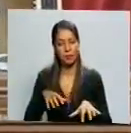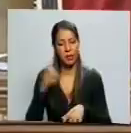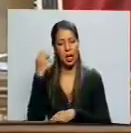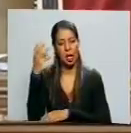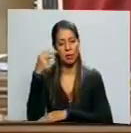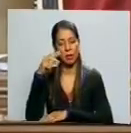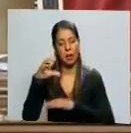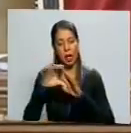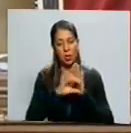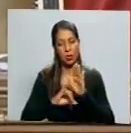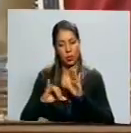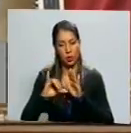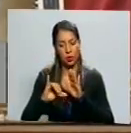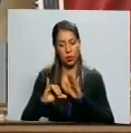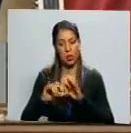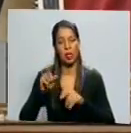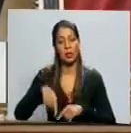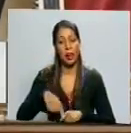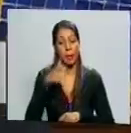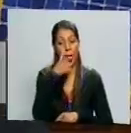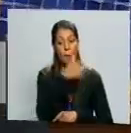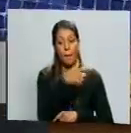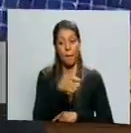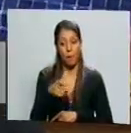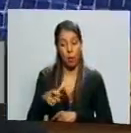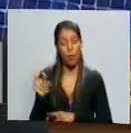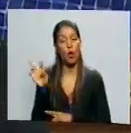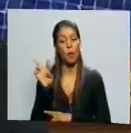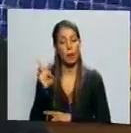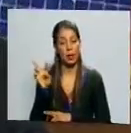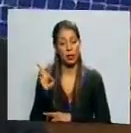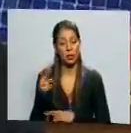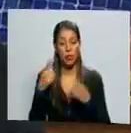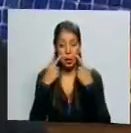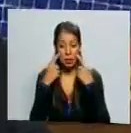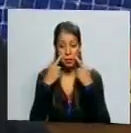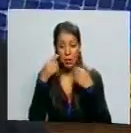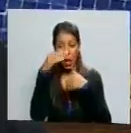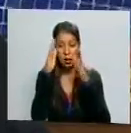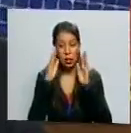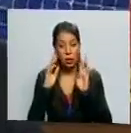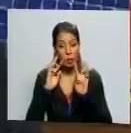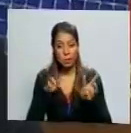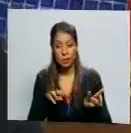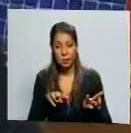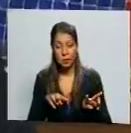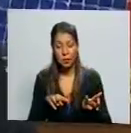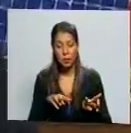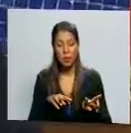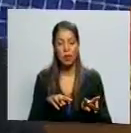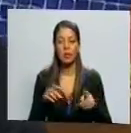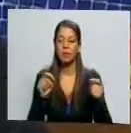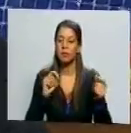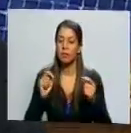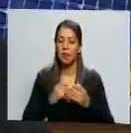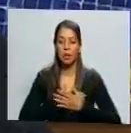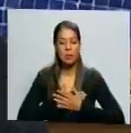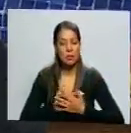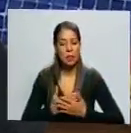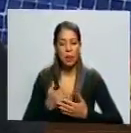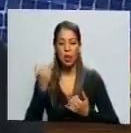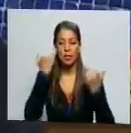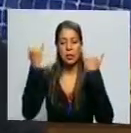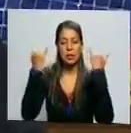presente, sino también de ese pueblo constituyente que ha estado siempre dispuesto al debate, dispuesto al